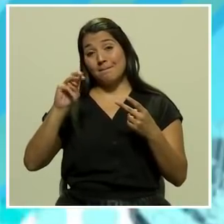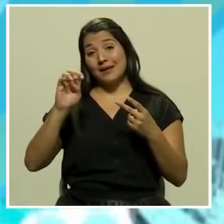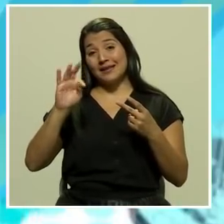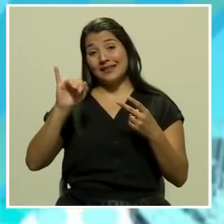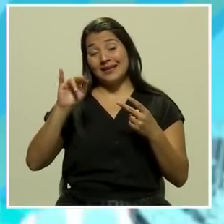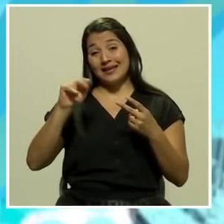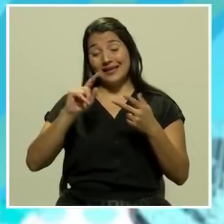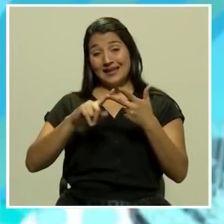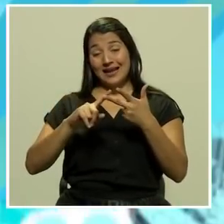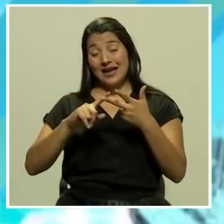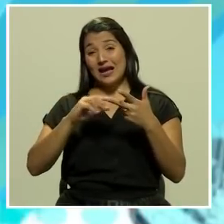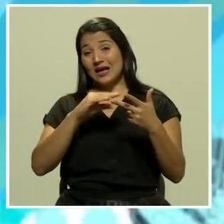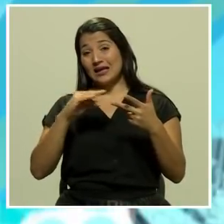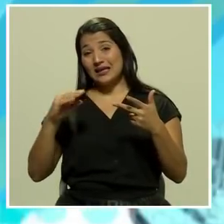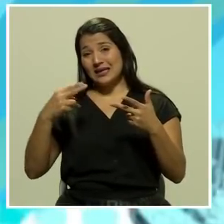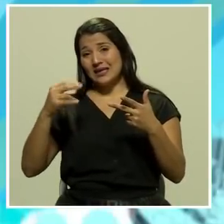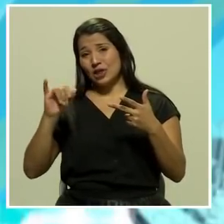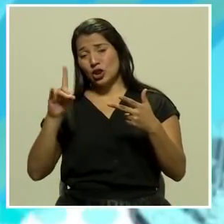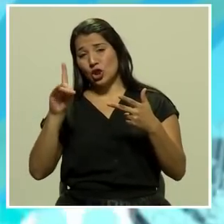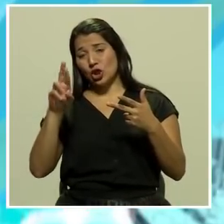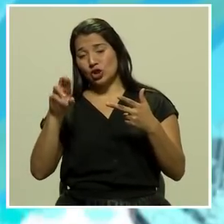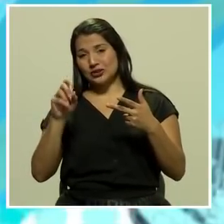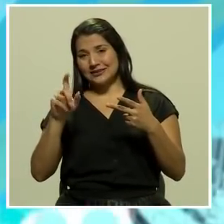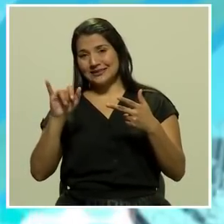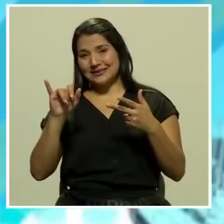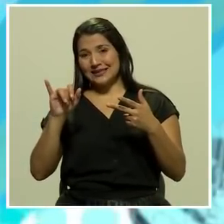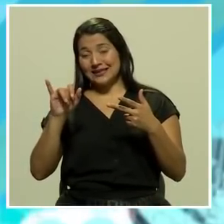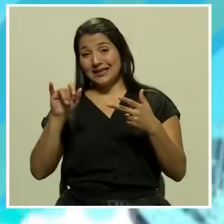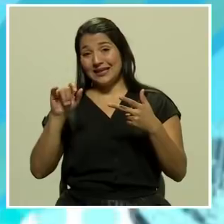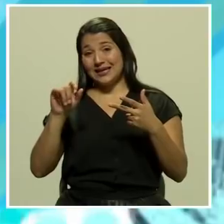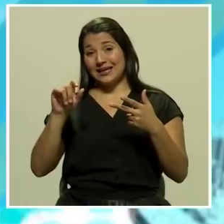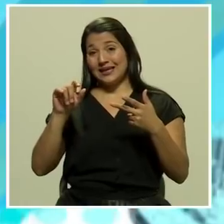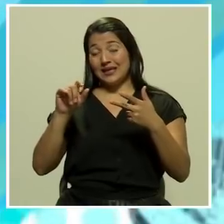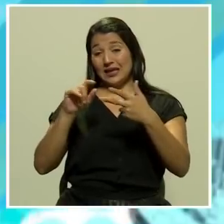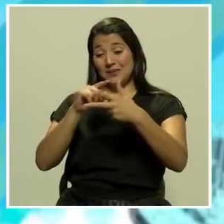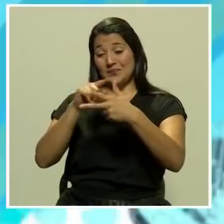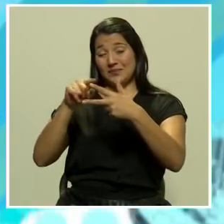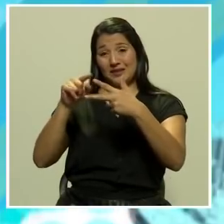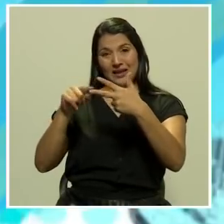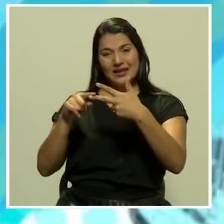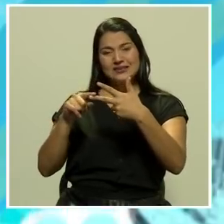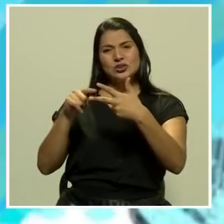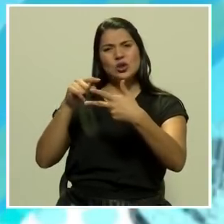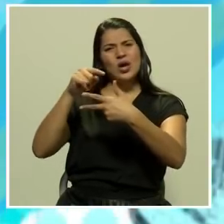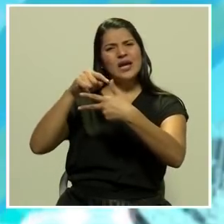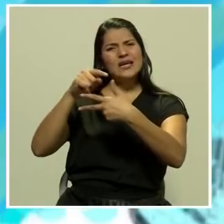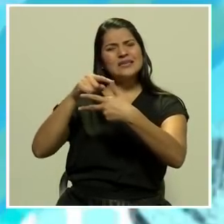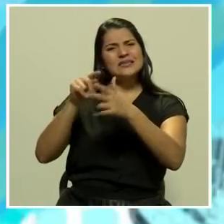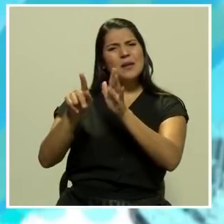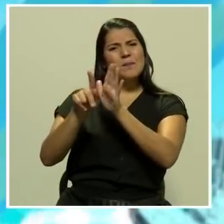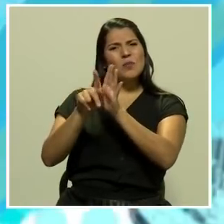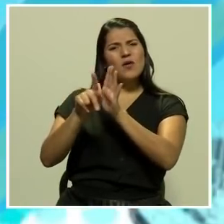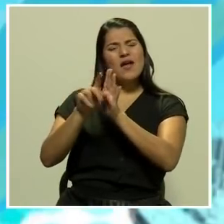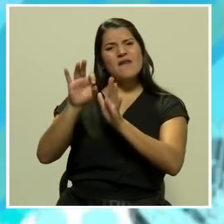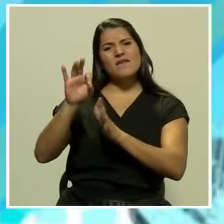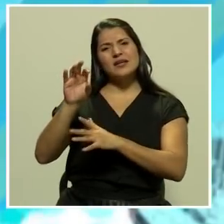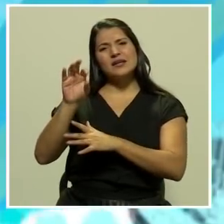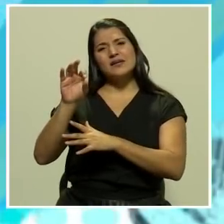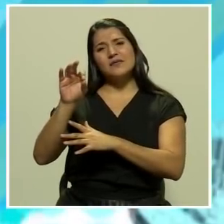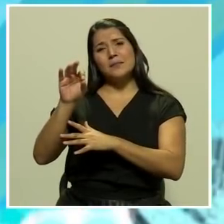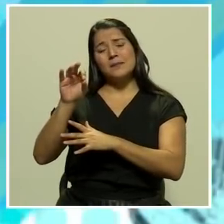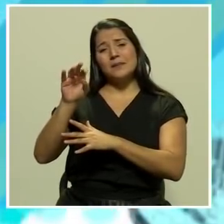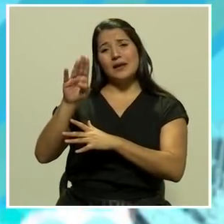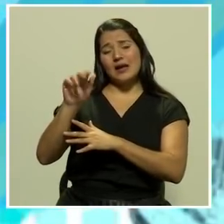Todos estos son antiparasitarios y el primero, la cloroquina, es un medicamento que está prohibido por la FDA,